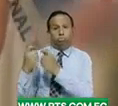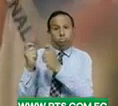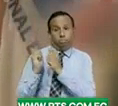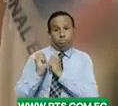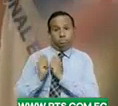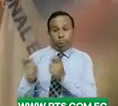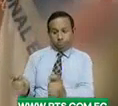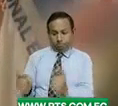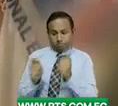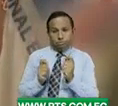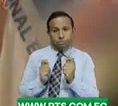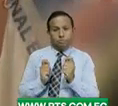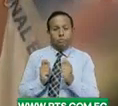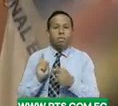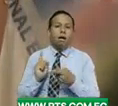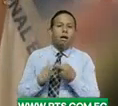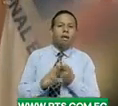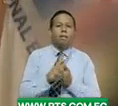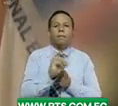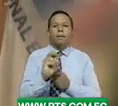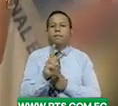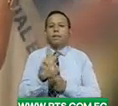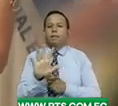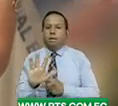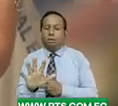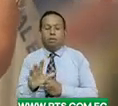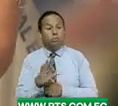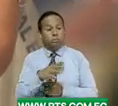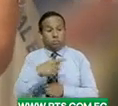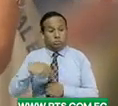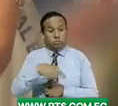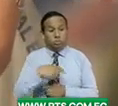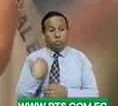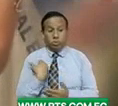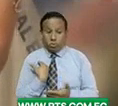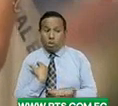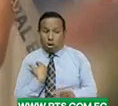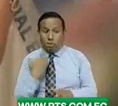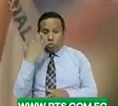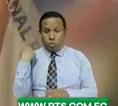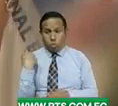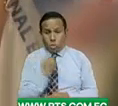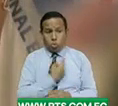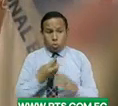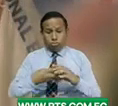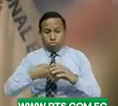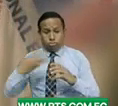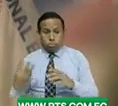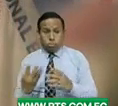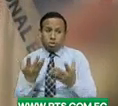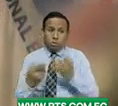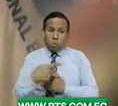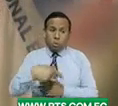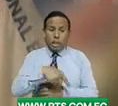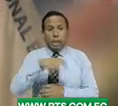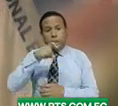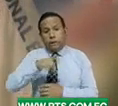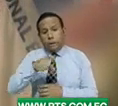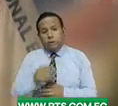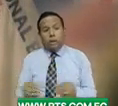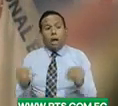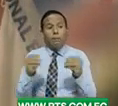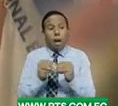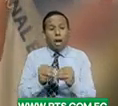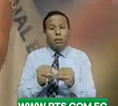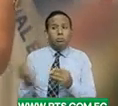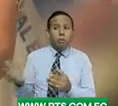esta función del Estado, que si es que es requerida una vez más, con el compromiso de